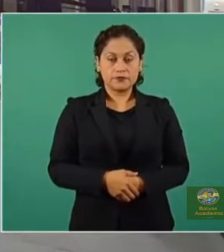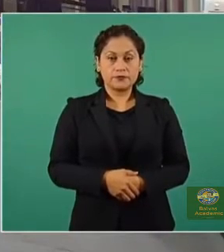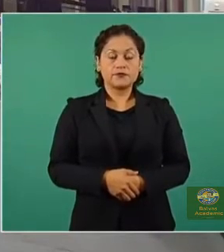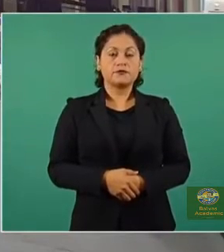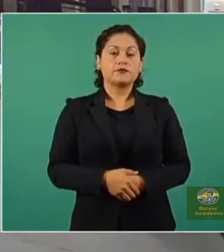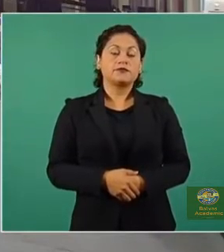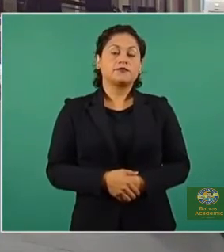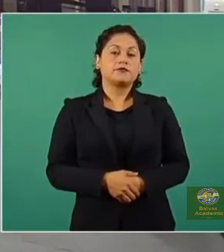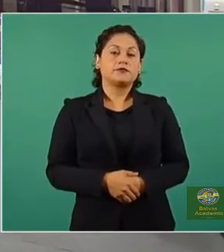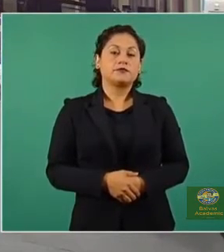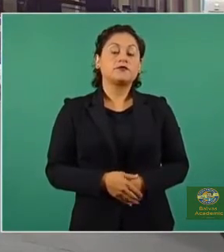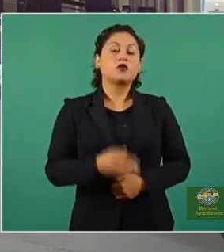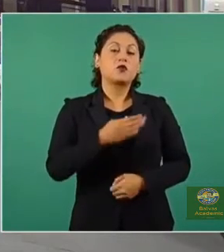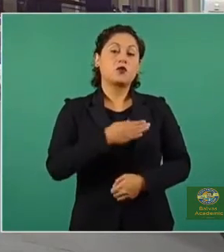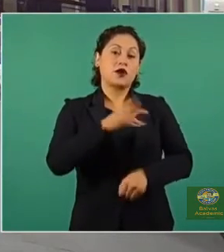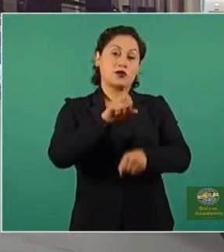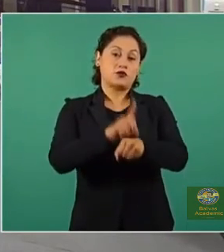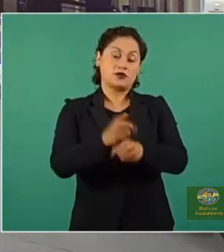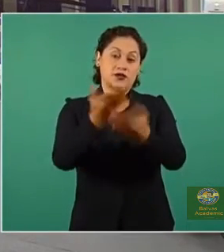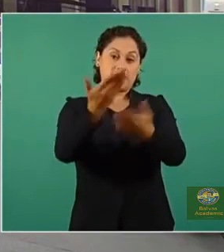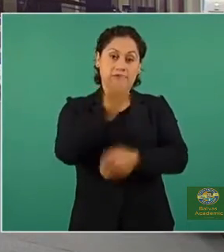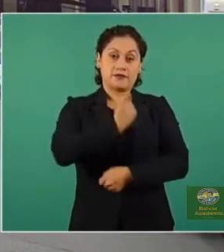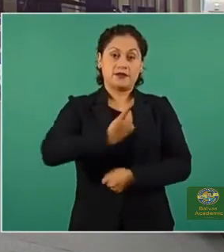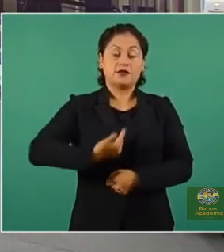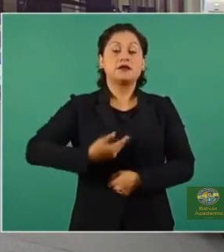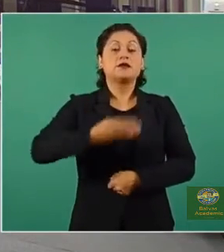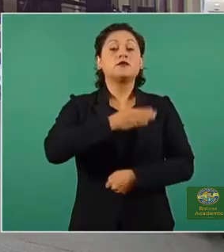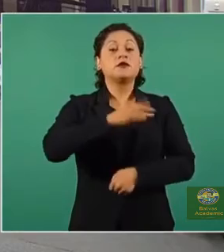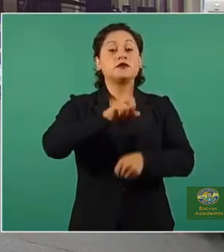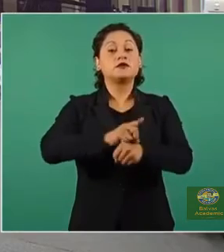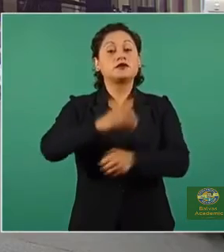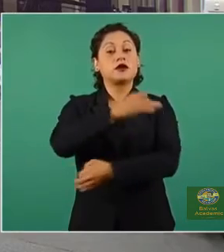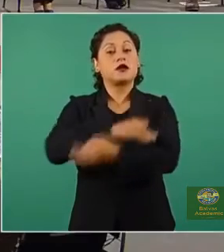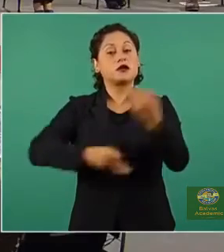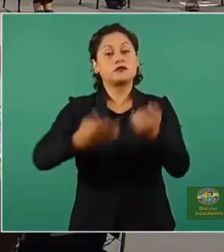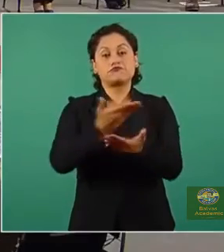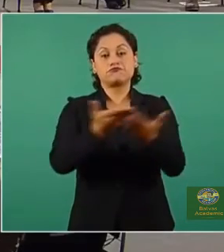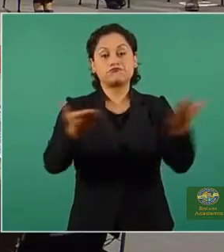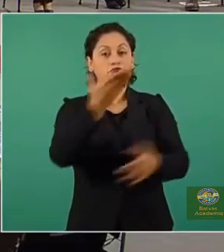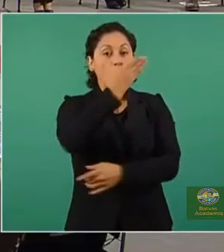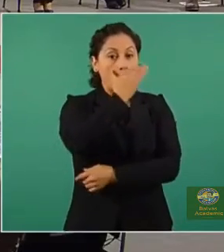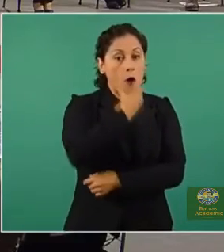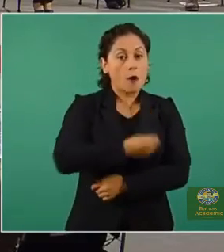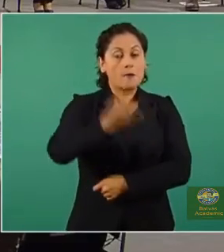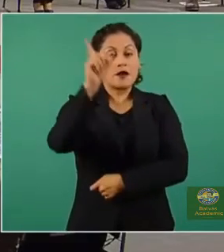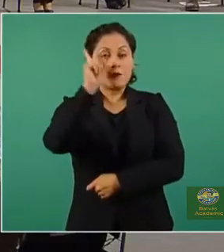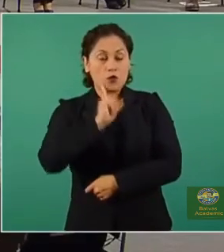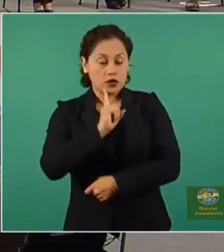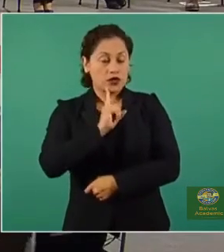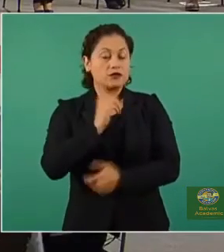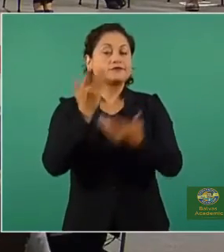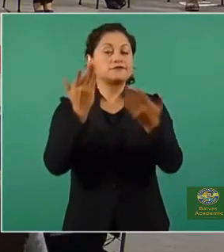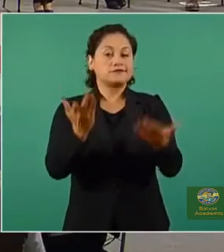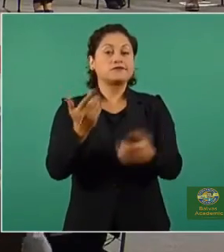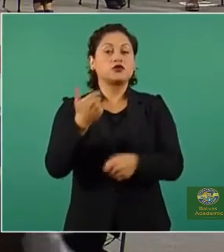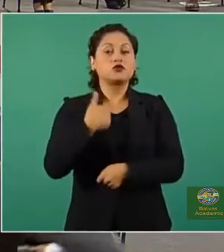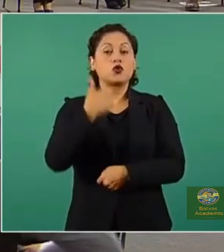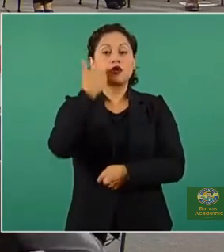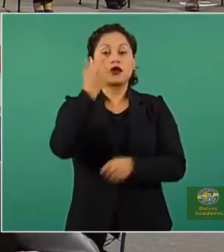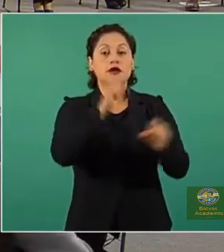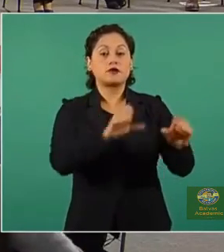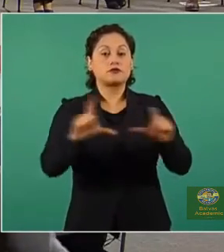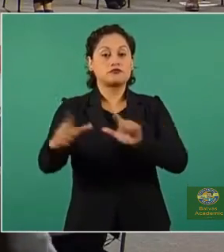Muy buenos días, presidente. Muy buenos días, todas, todos y todes. Me permito compartir con ustedes los